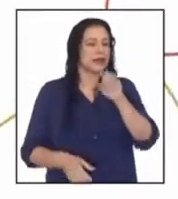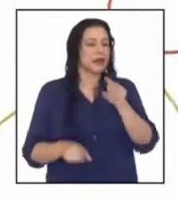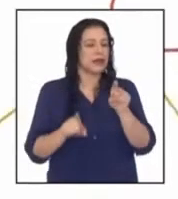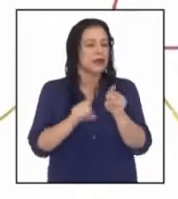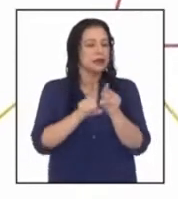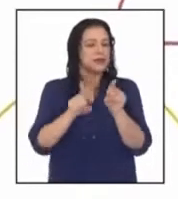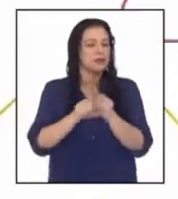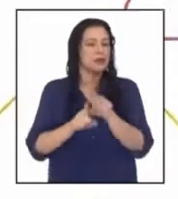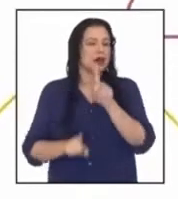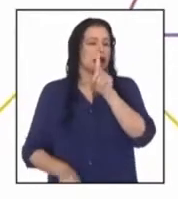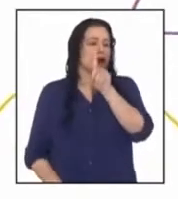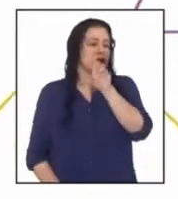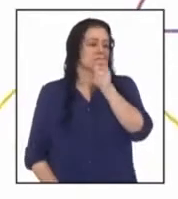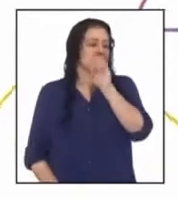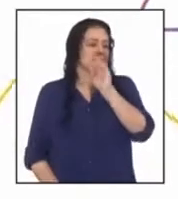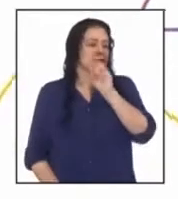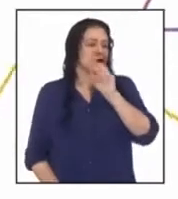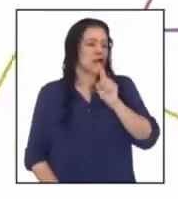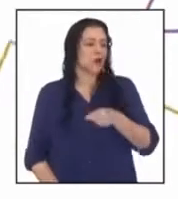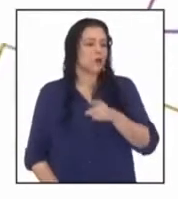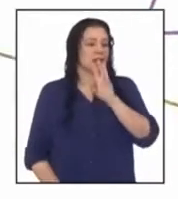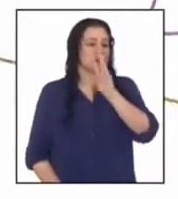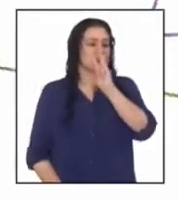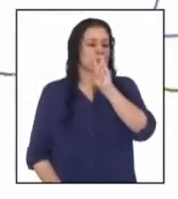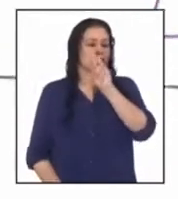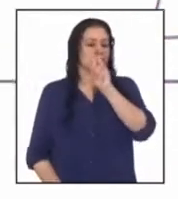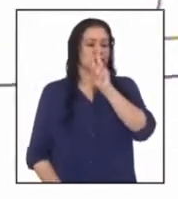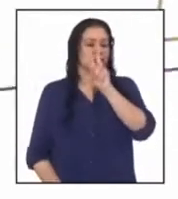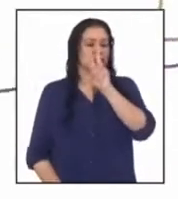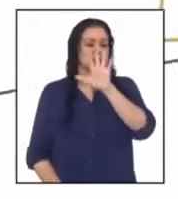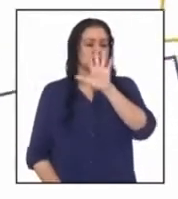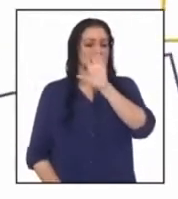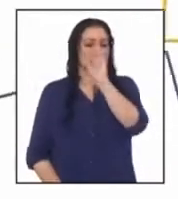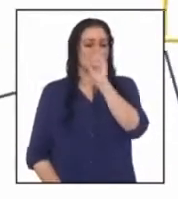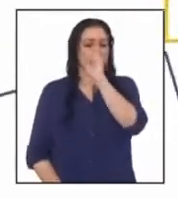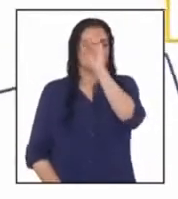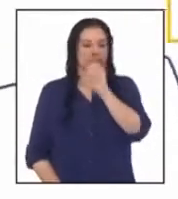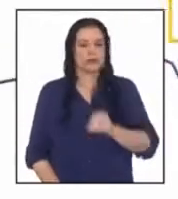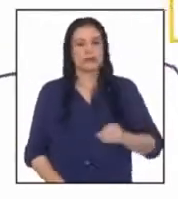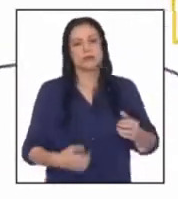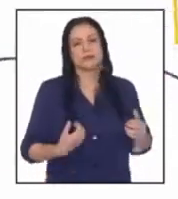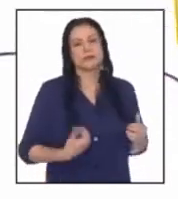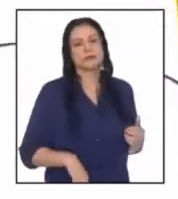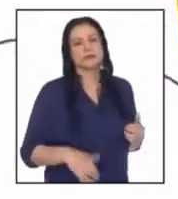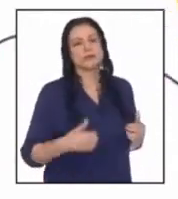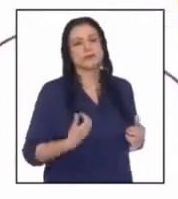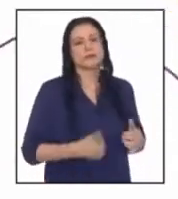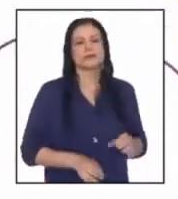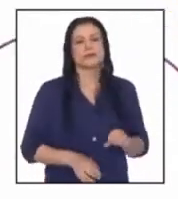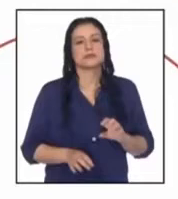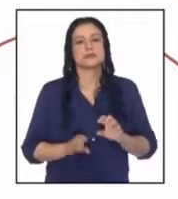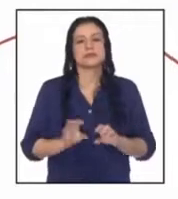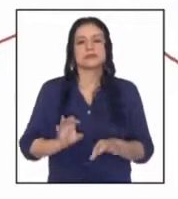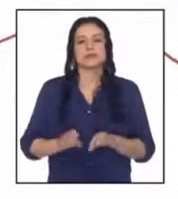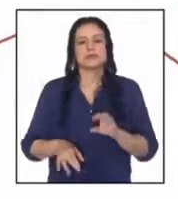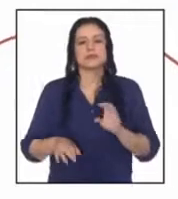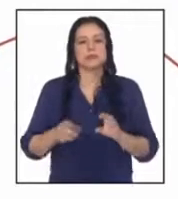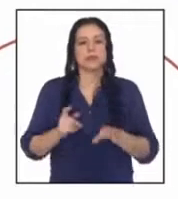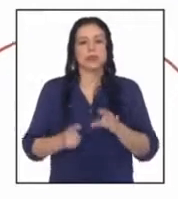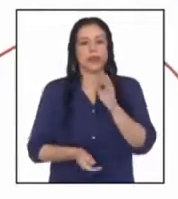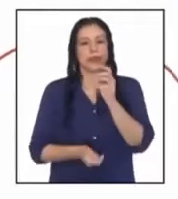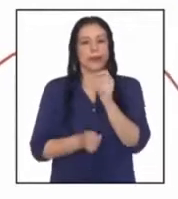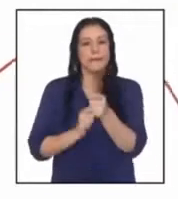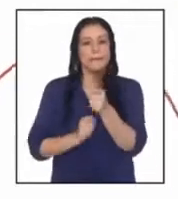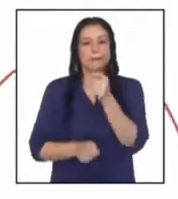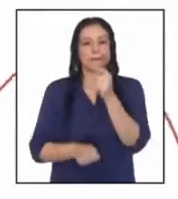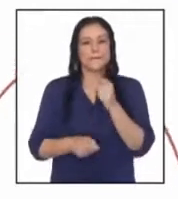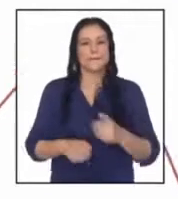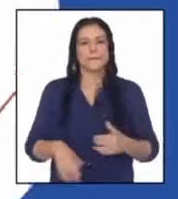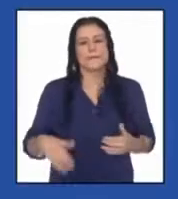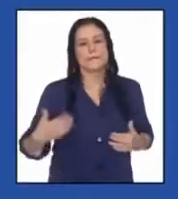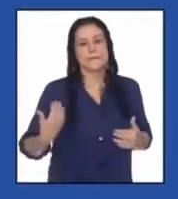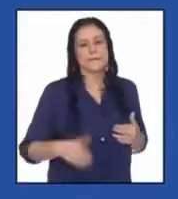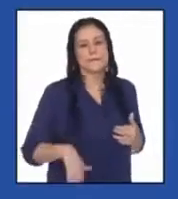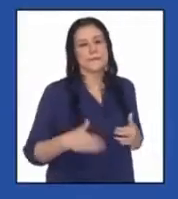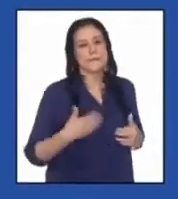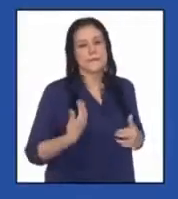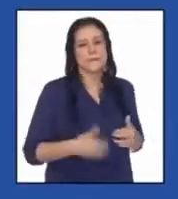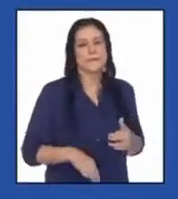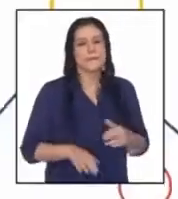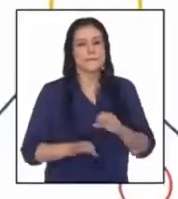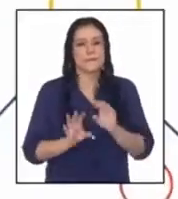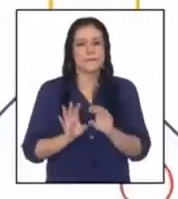es igual a 100,625%.